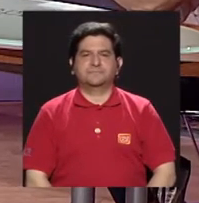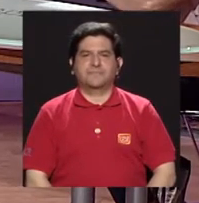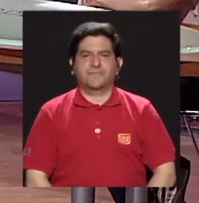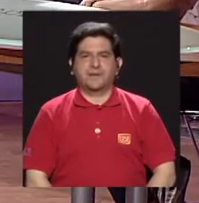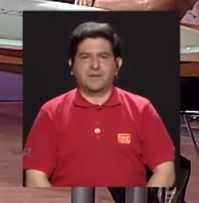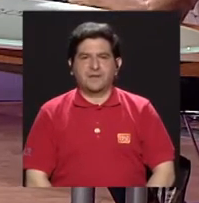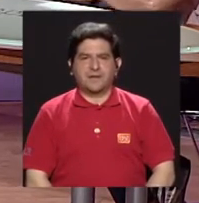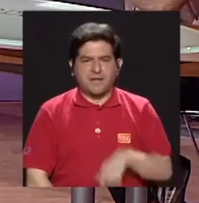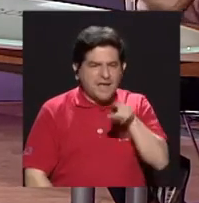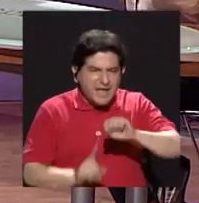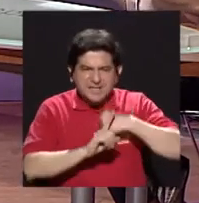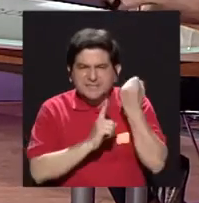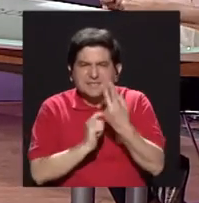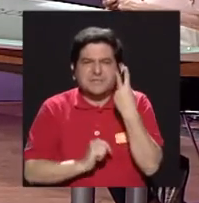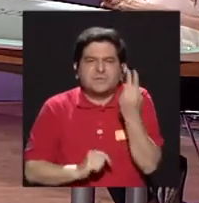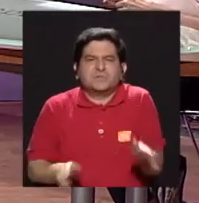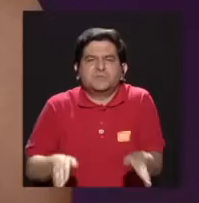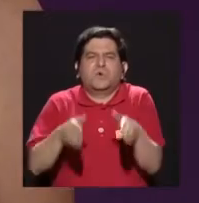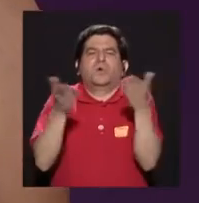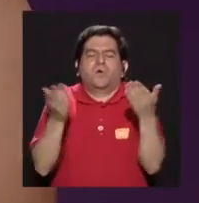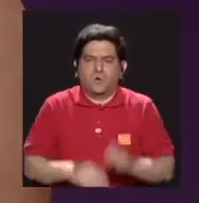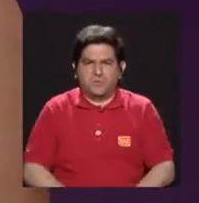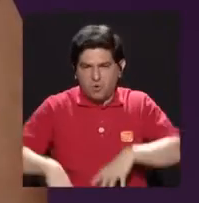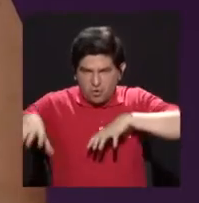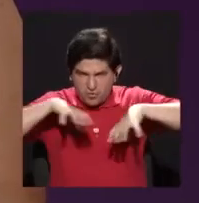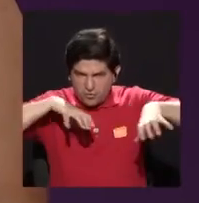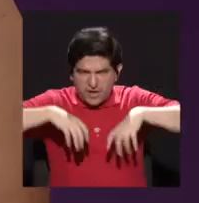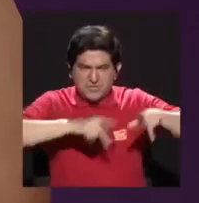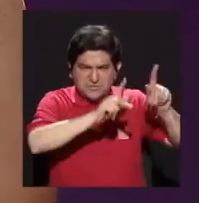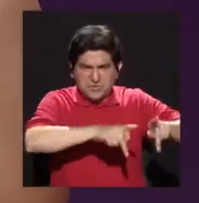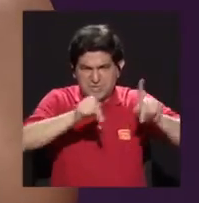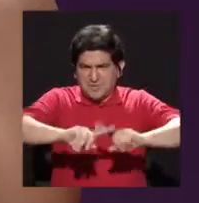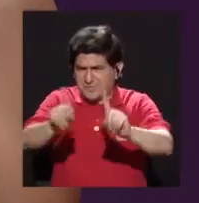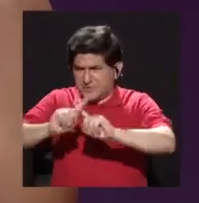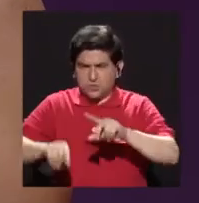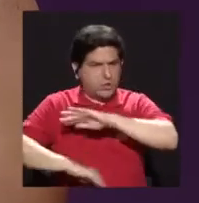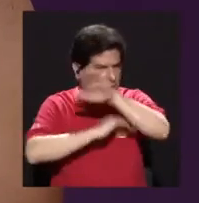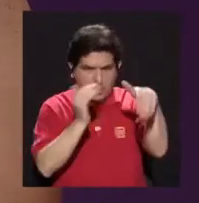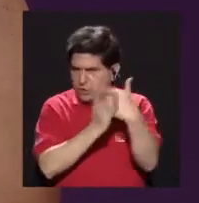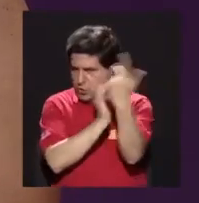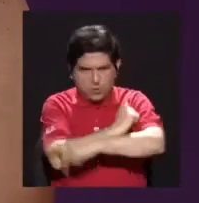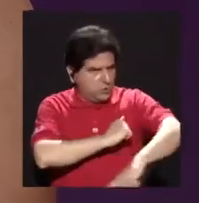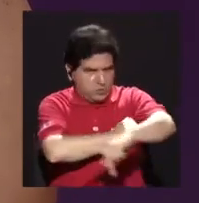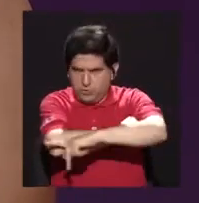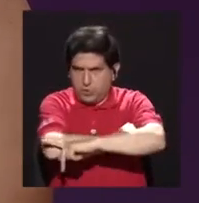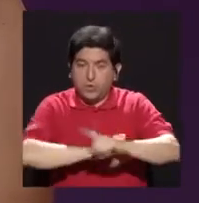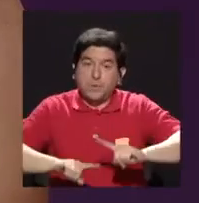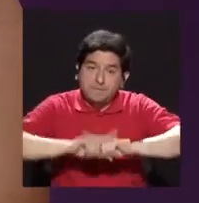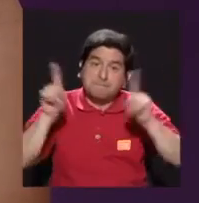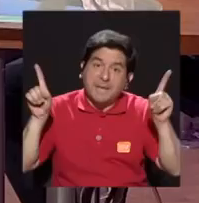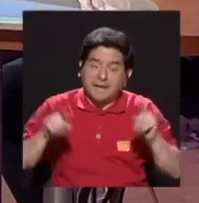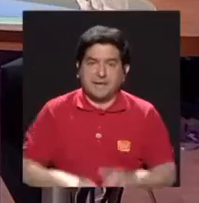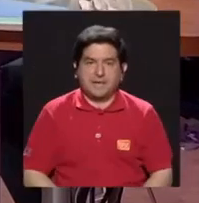¿Cómo ven ustedes esta situación? Es esa reacción de mucha gente, yo no puedo decir que es de todo el país, ¿verdad? Pero por lo menos